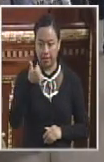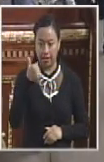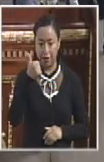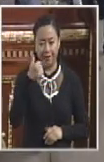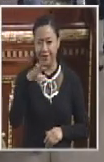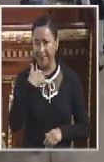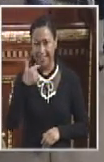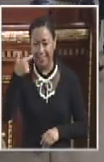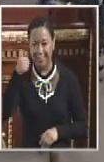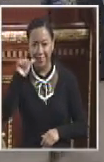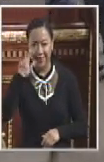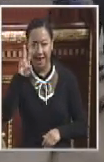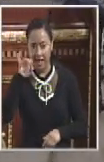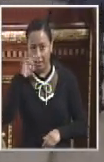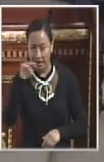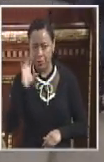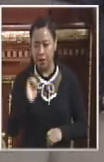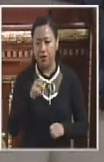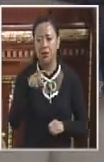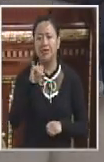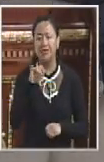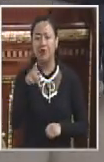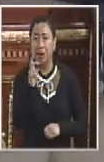No es cualquier comunicado,